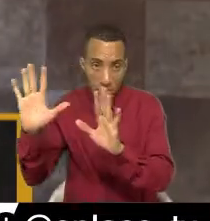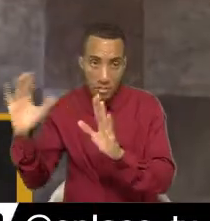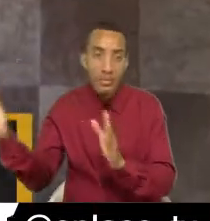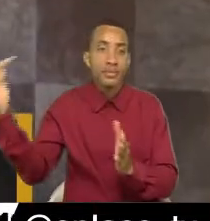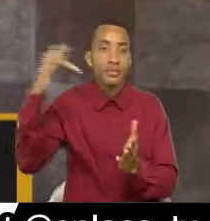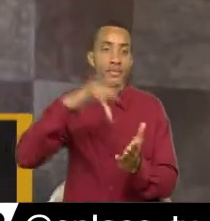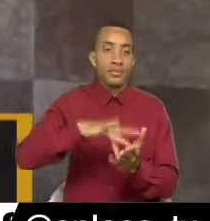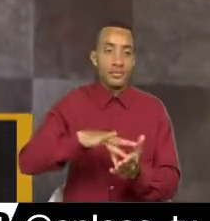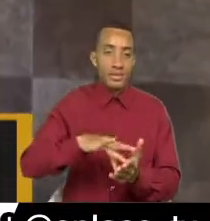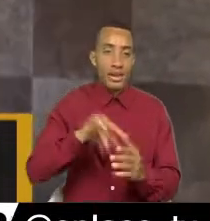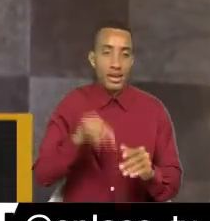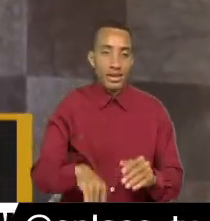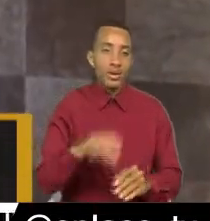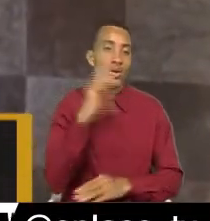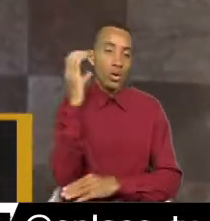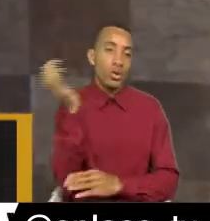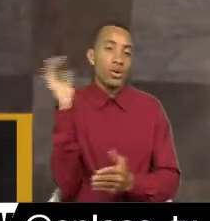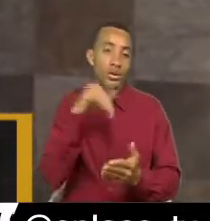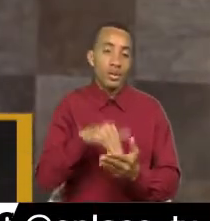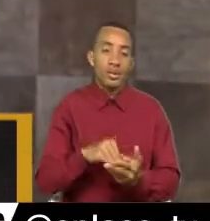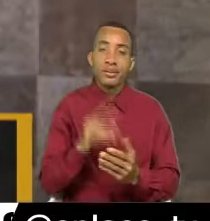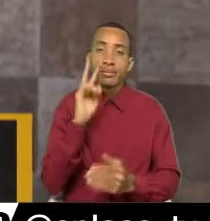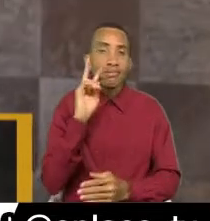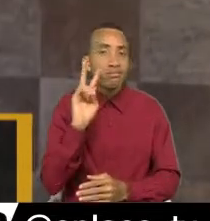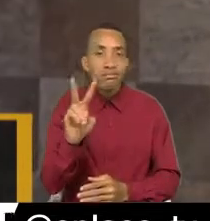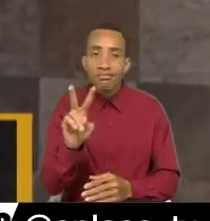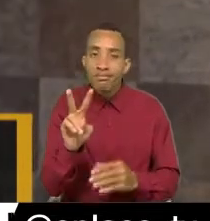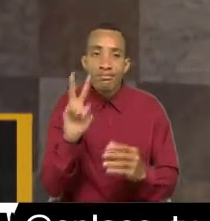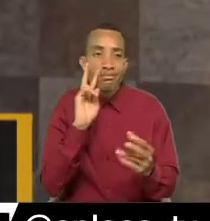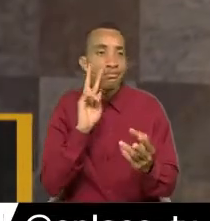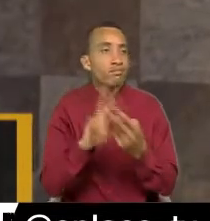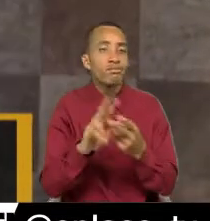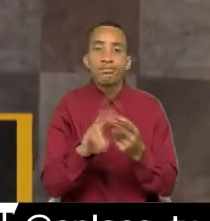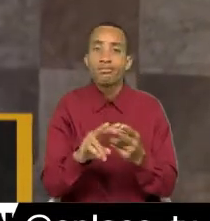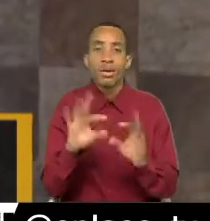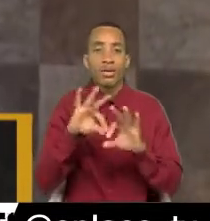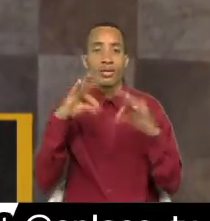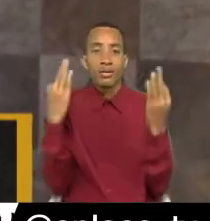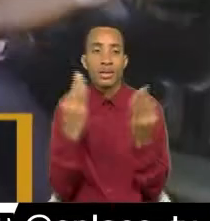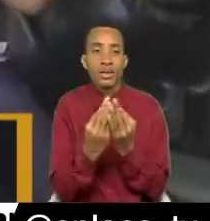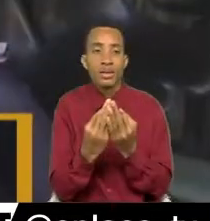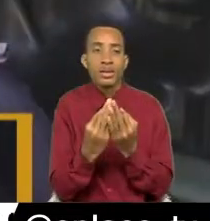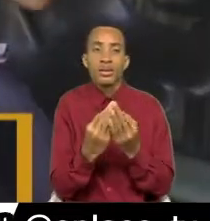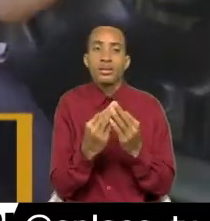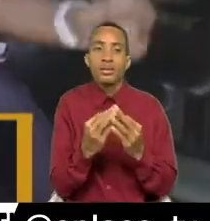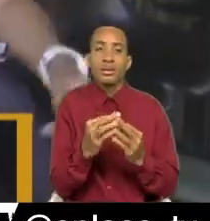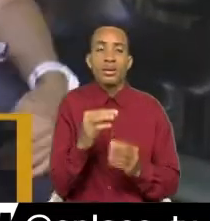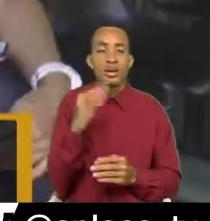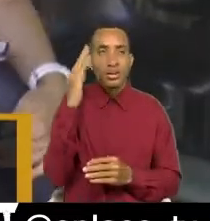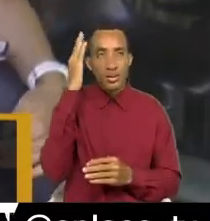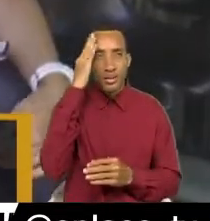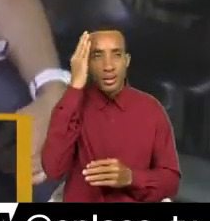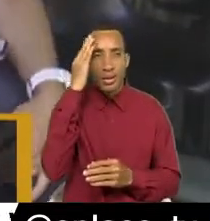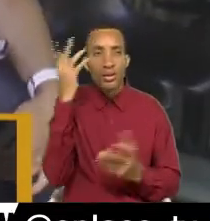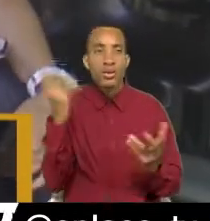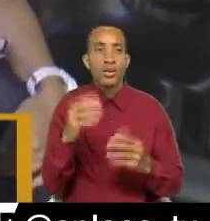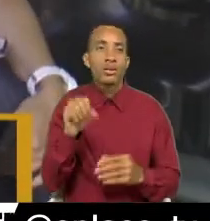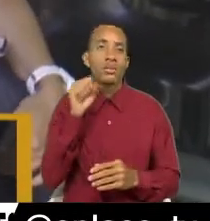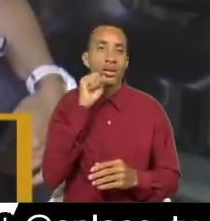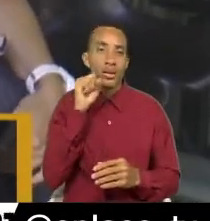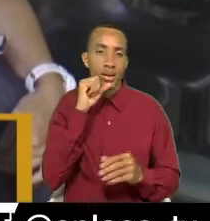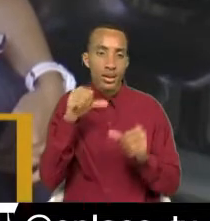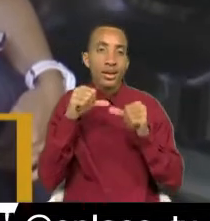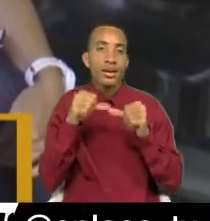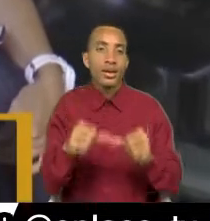no ve desde hace más de 20 años. El hombre afirma que lo último que supo de sus parientes es que están radicados en Barranca Bermeja y